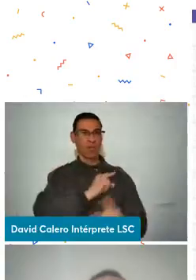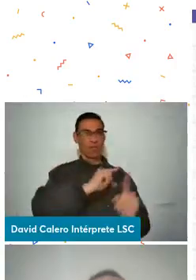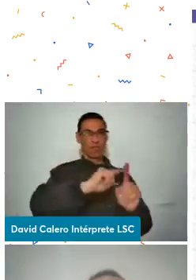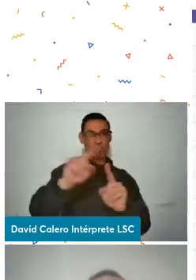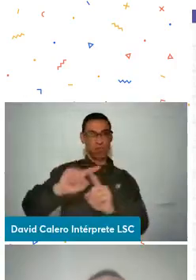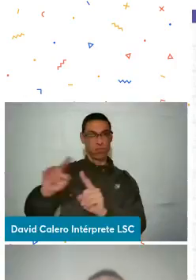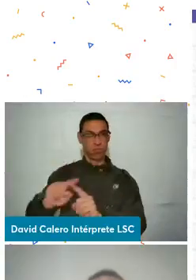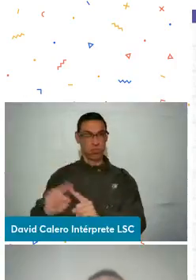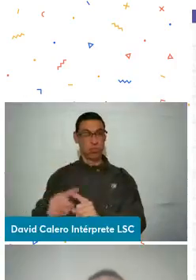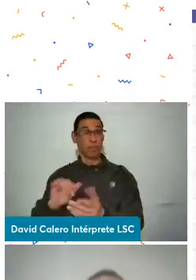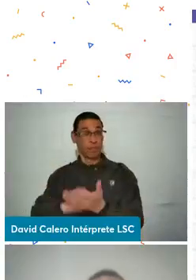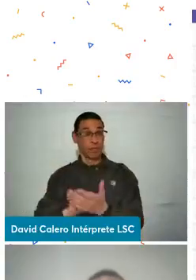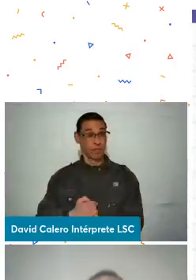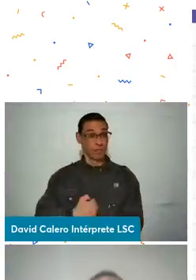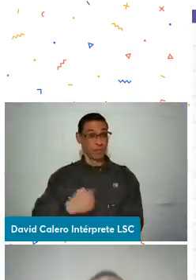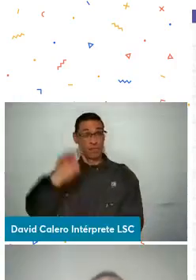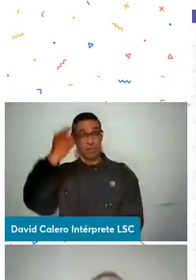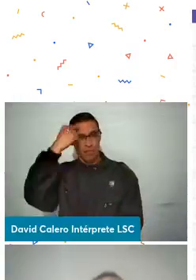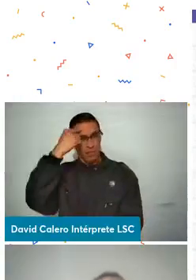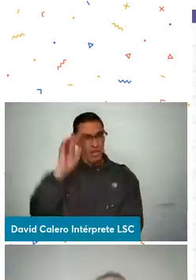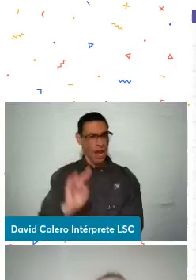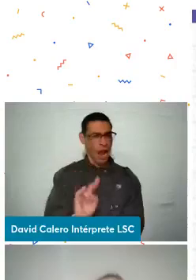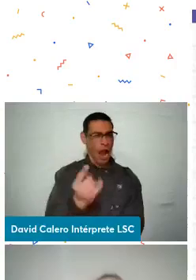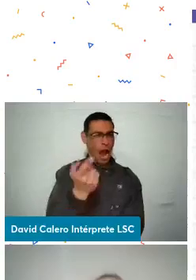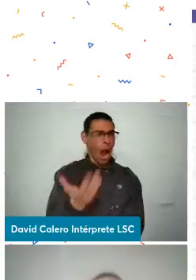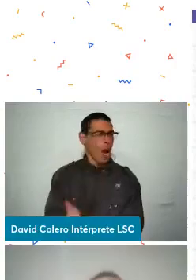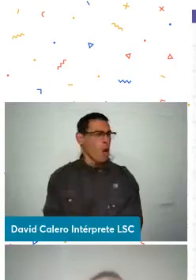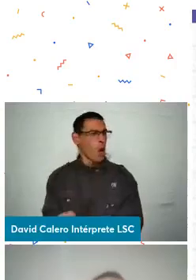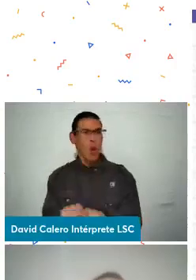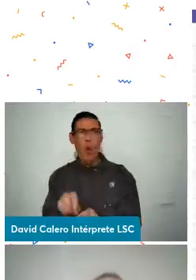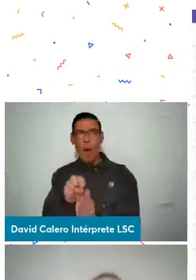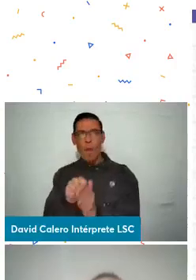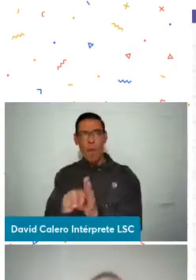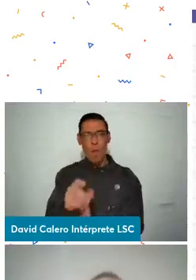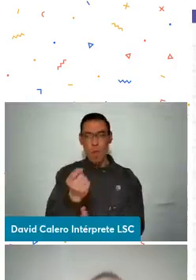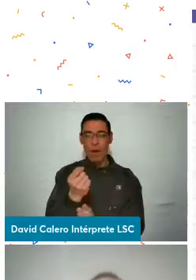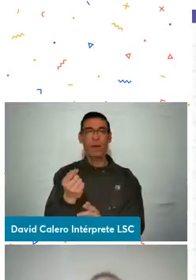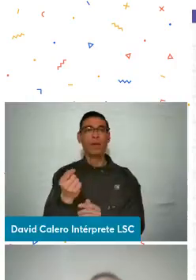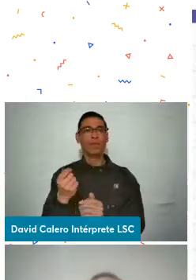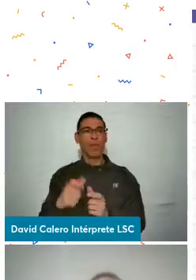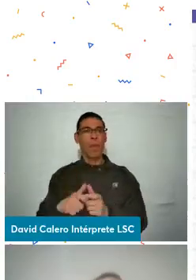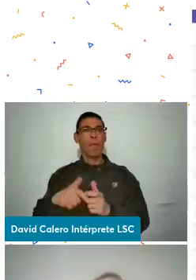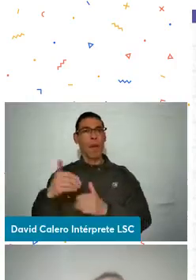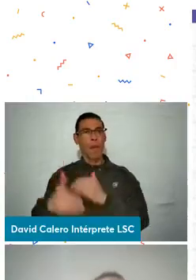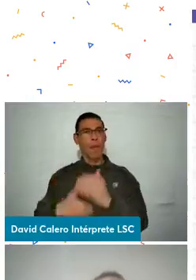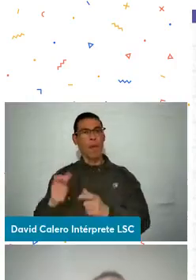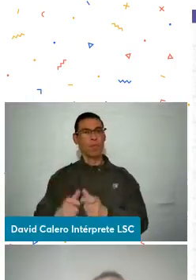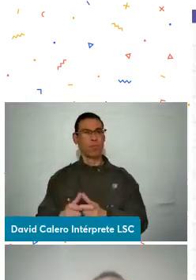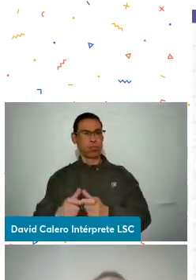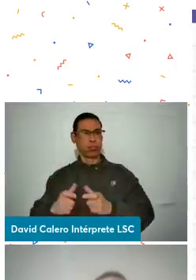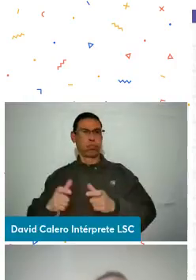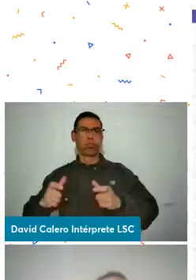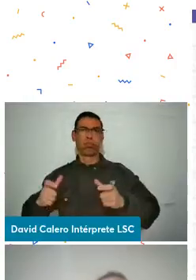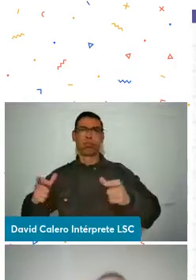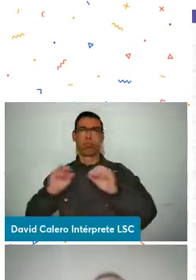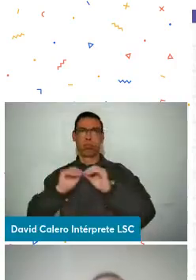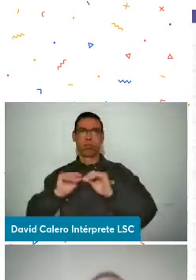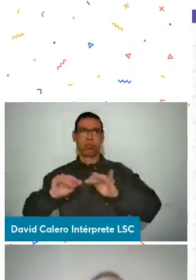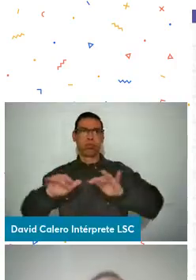desde lo muy micro, muy mínimo que empezamos a hacer, eso se vuelve una bola de nieve, ¿sí? Y va replicando, y